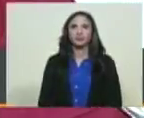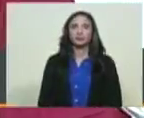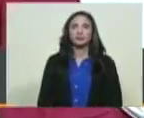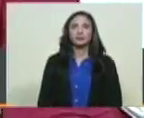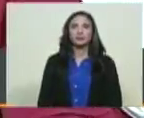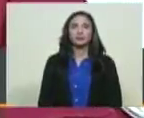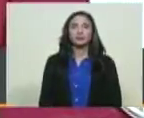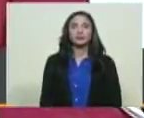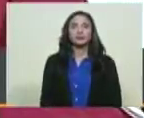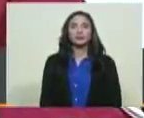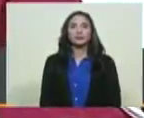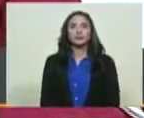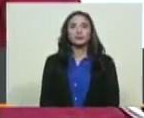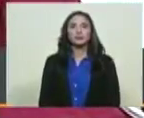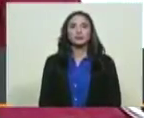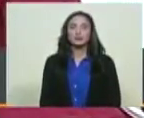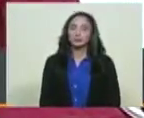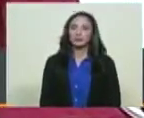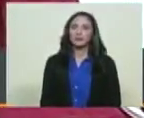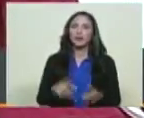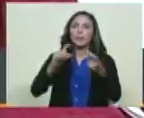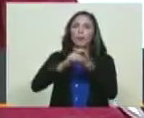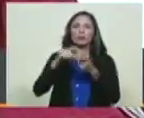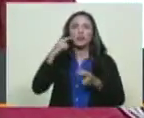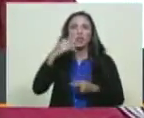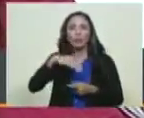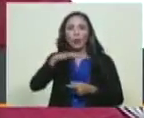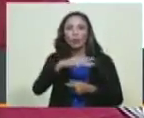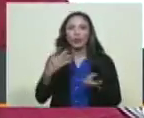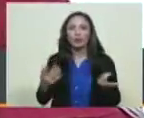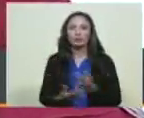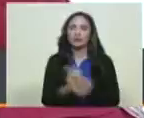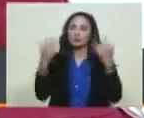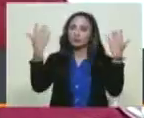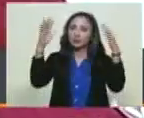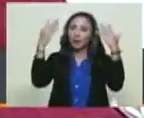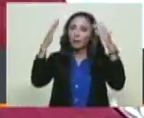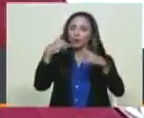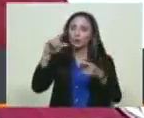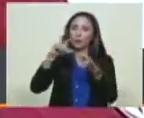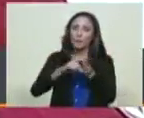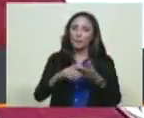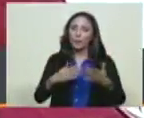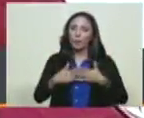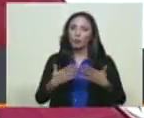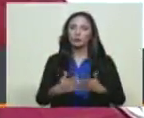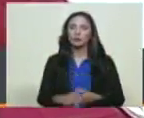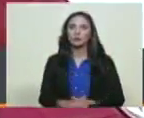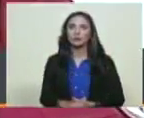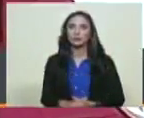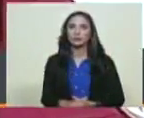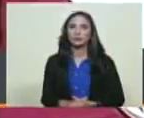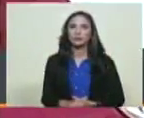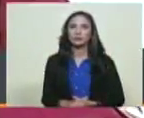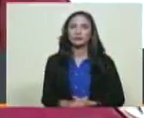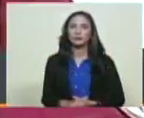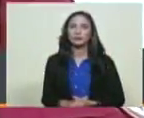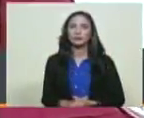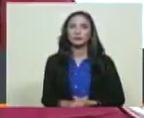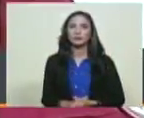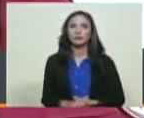es verdad silvia un aplauso para silvia flores de maduro militar